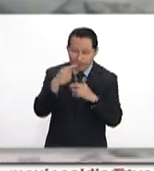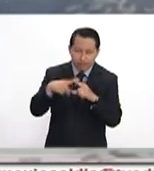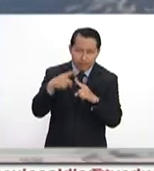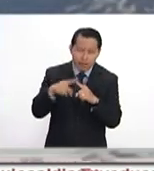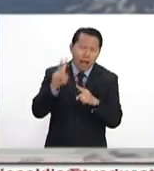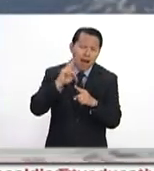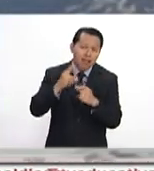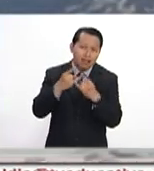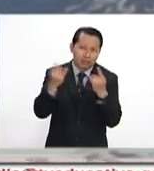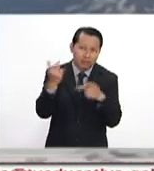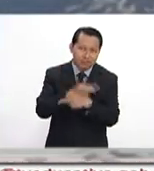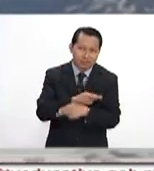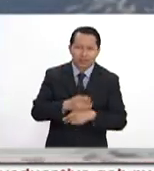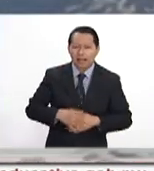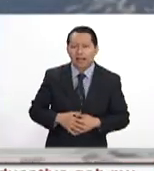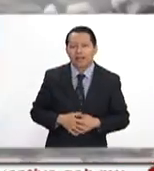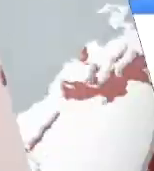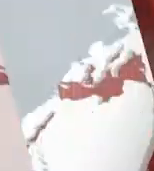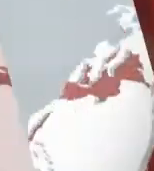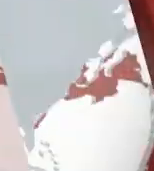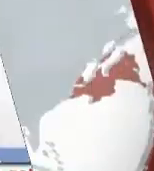esta historia.